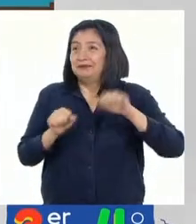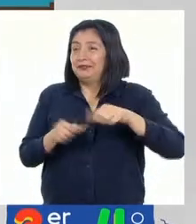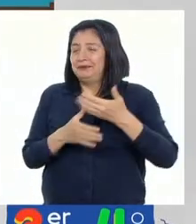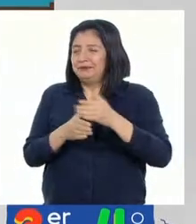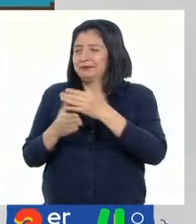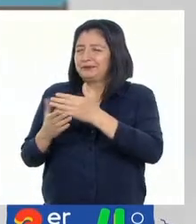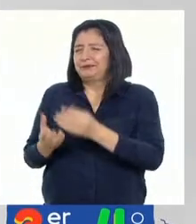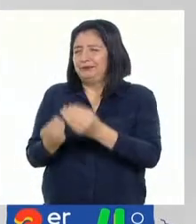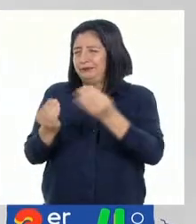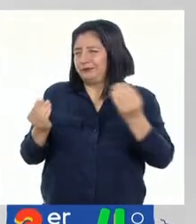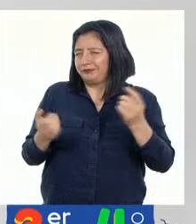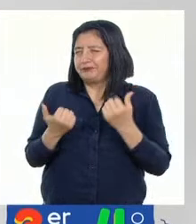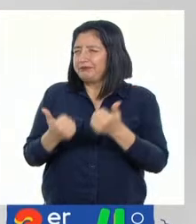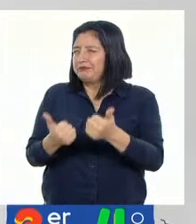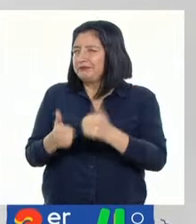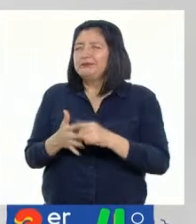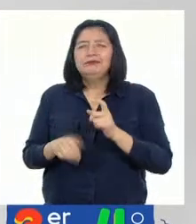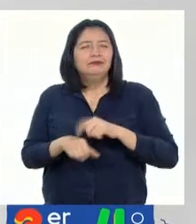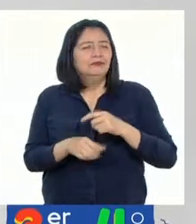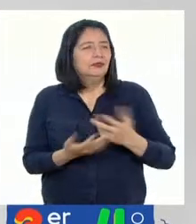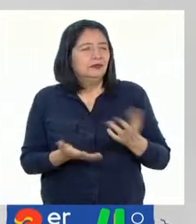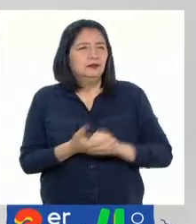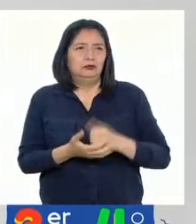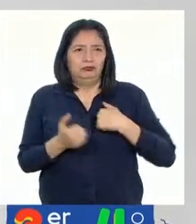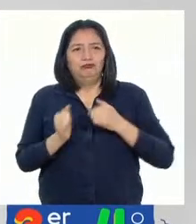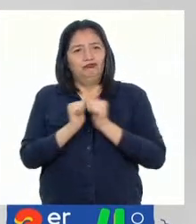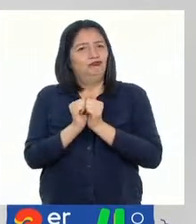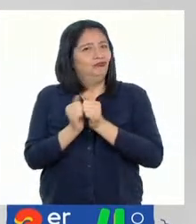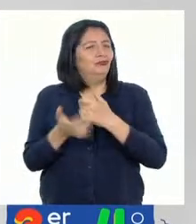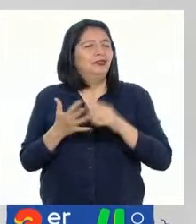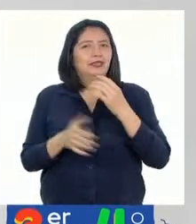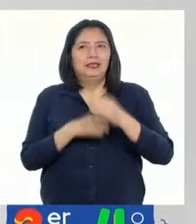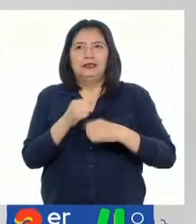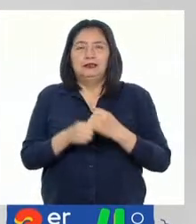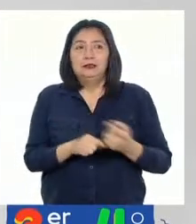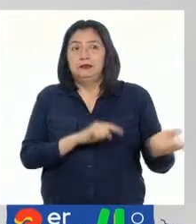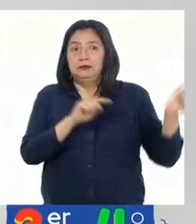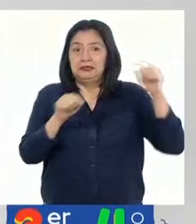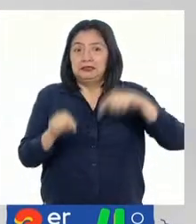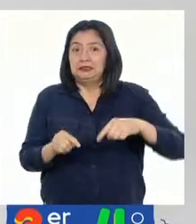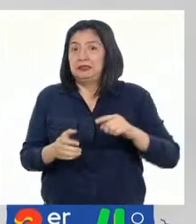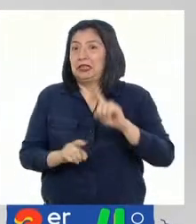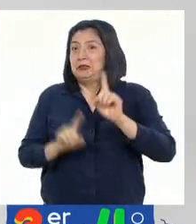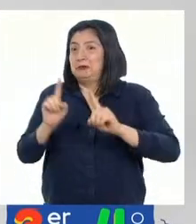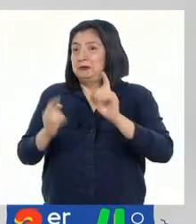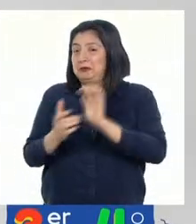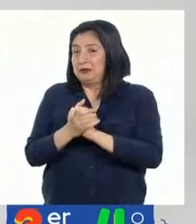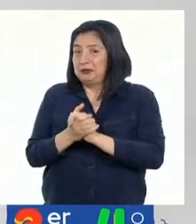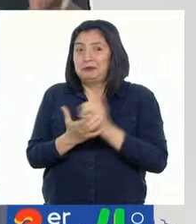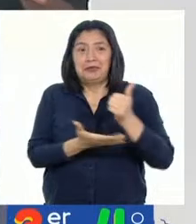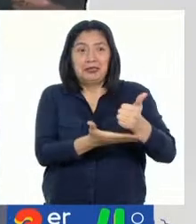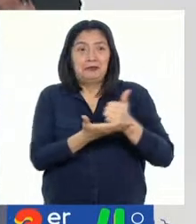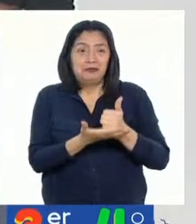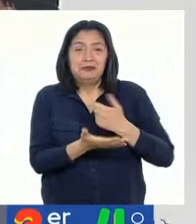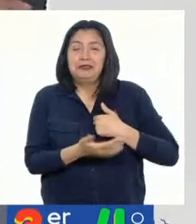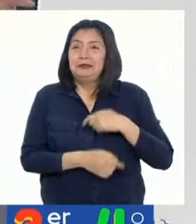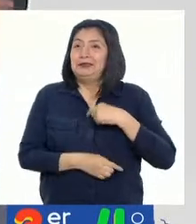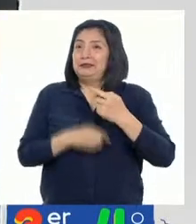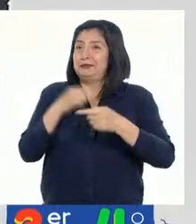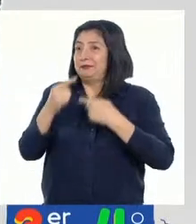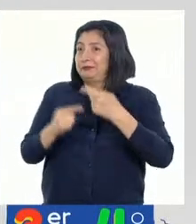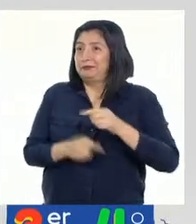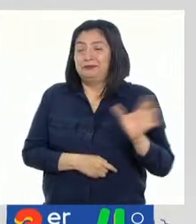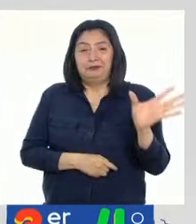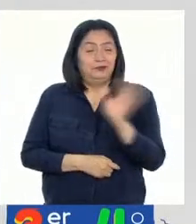compartido grandes momentos juntos. Yo los acompañé gran parte del año hasta que vinieron unos amigos y amigas a ayudarme. Les cuento